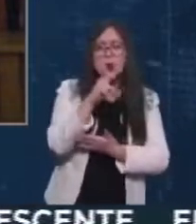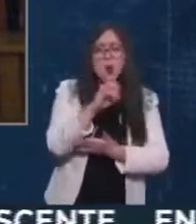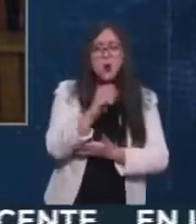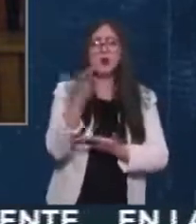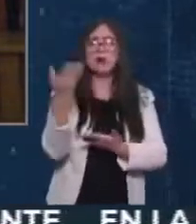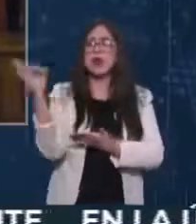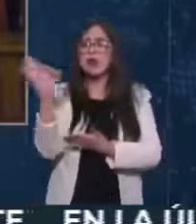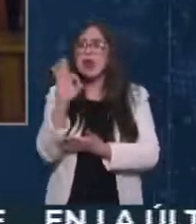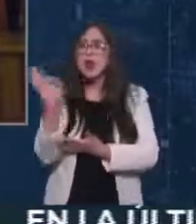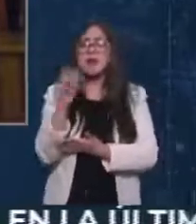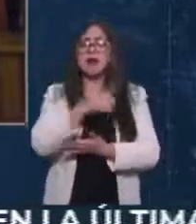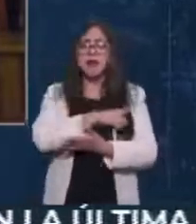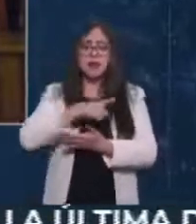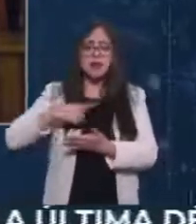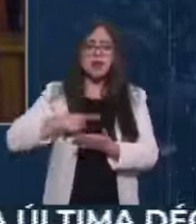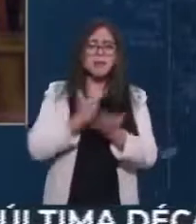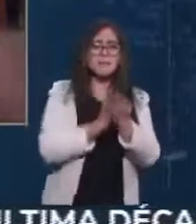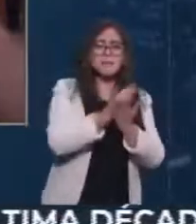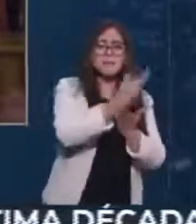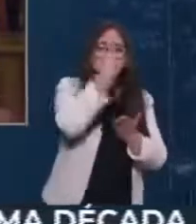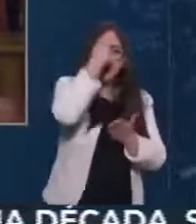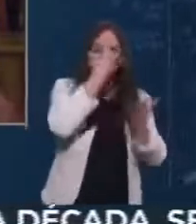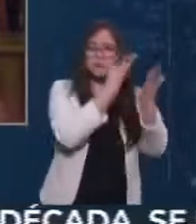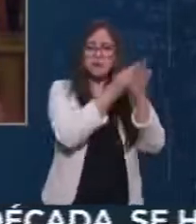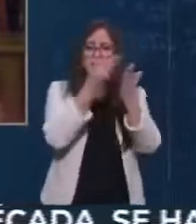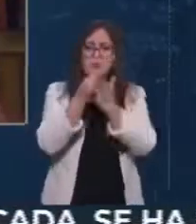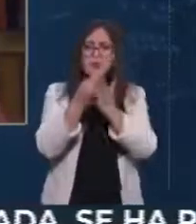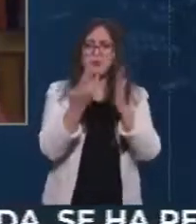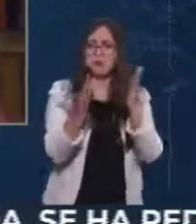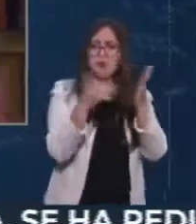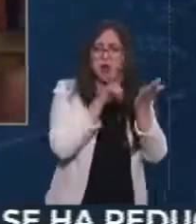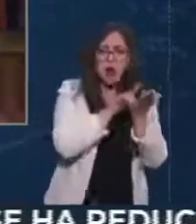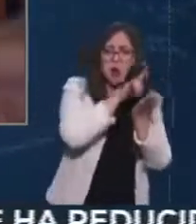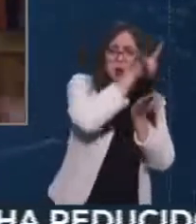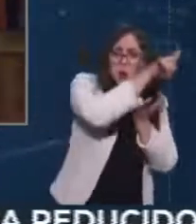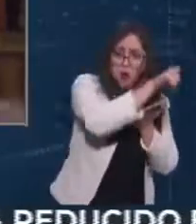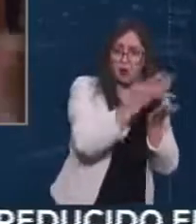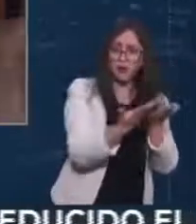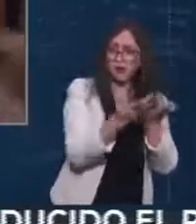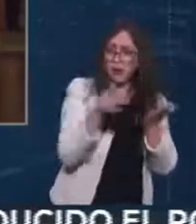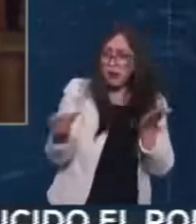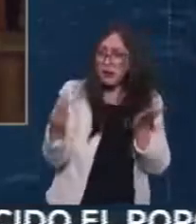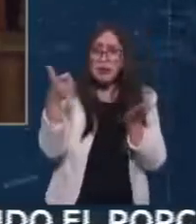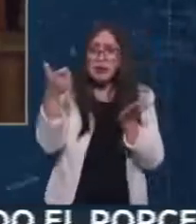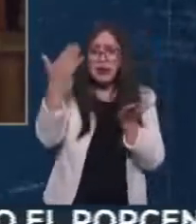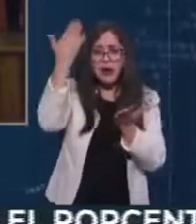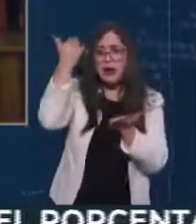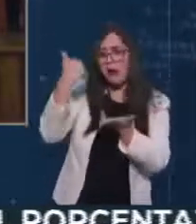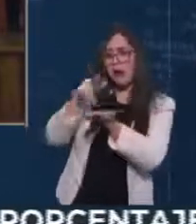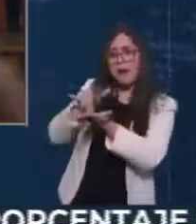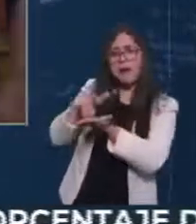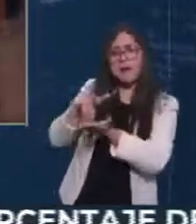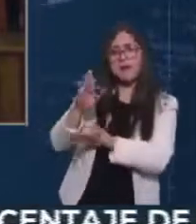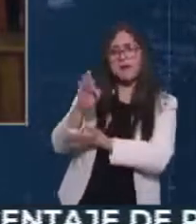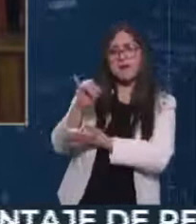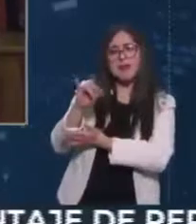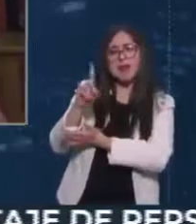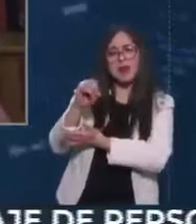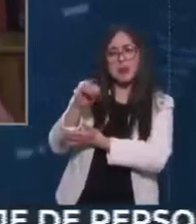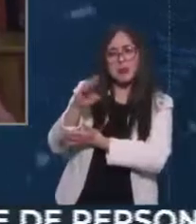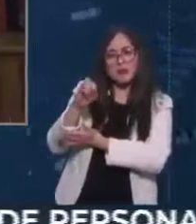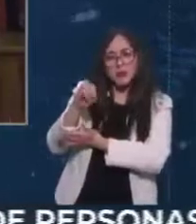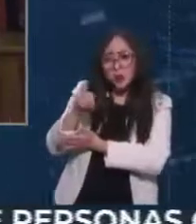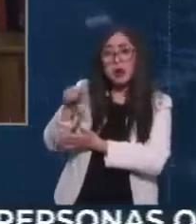el aeropuerto, y ese dinero estaba depositado en un fideicomiso, que al no ejecutarse cierto gasto, el dinero que estaba